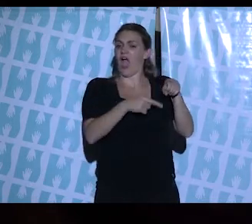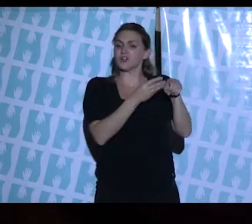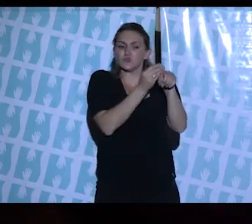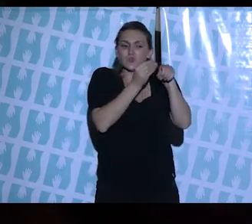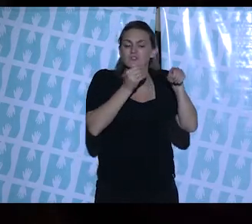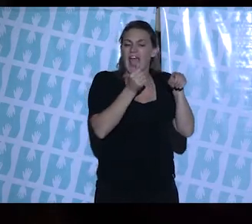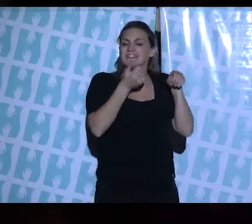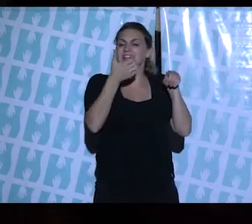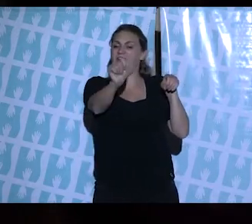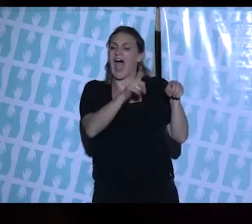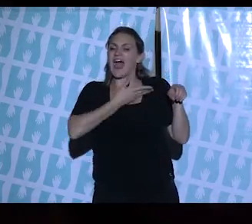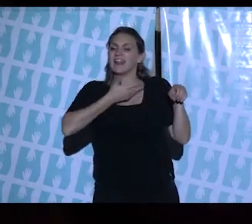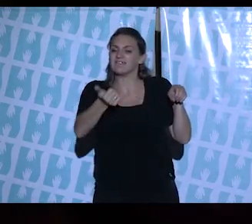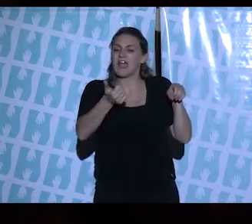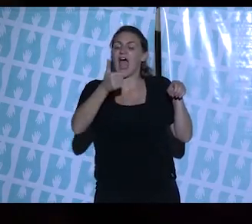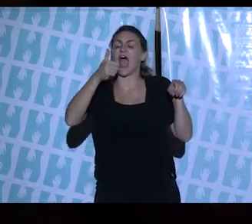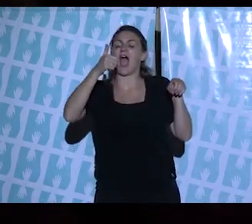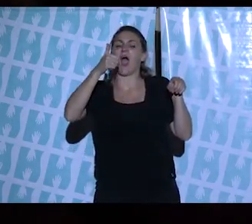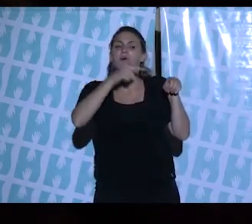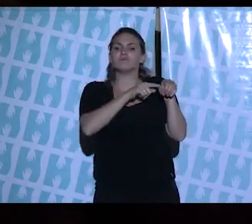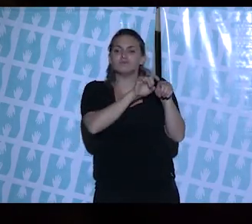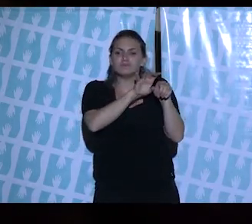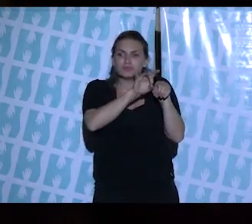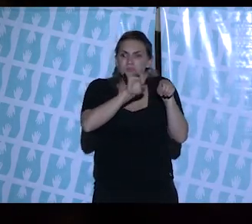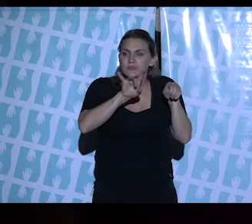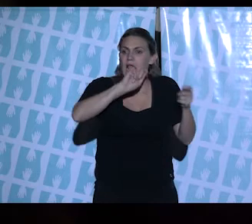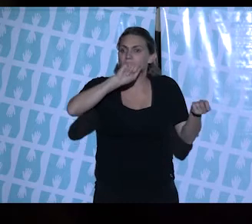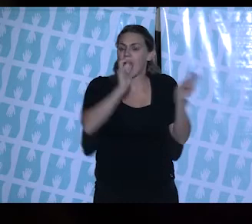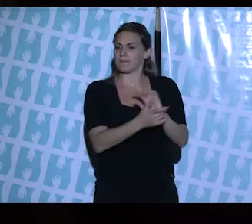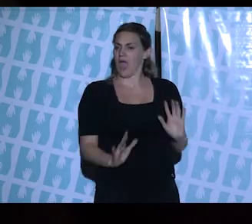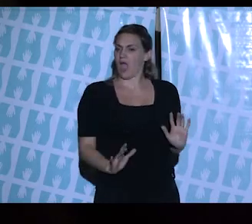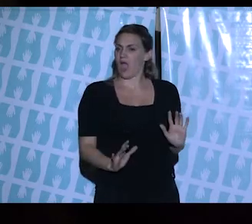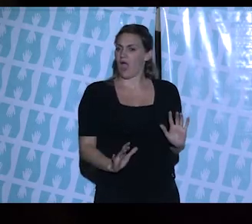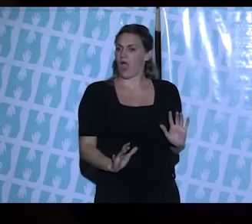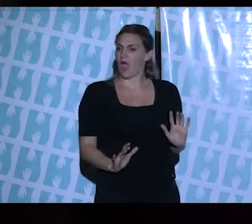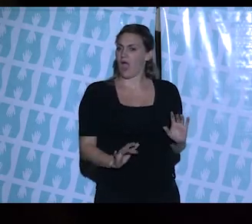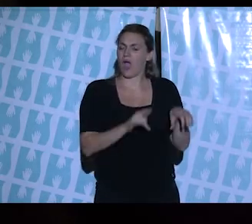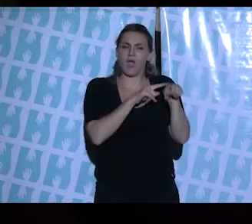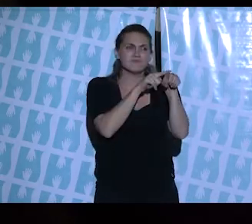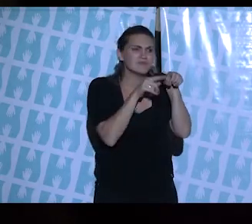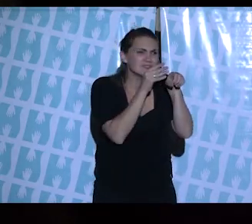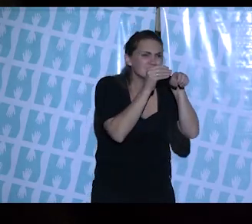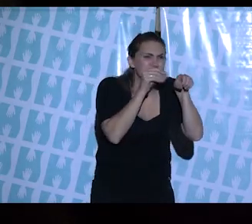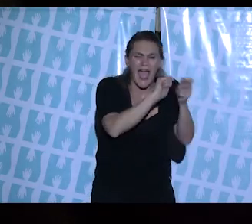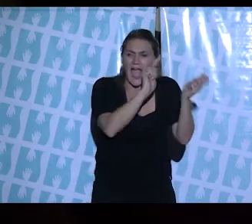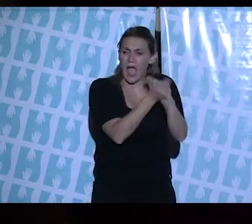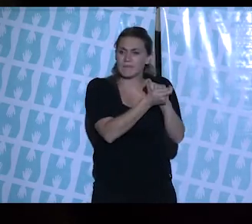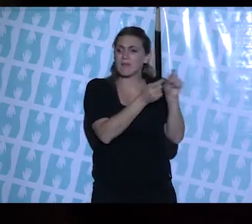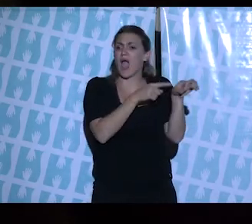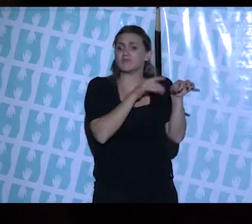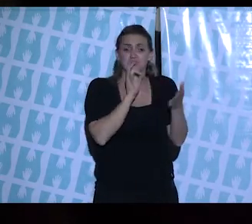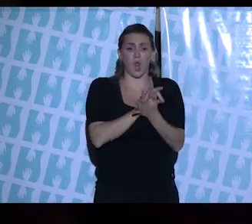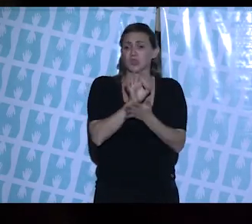alfa-sinucleína liberada al intestino se transforma y en lugar de ser una proteína de